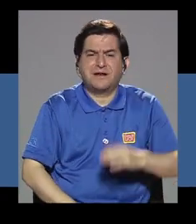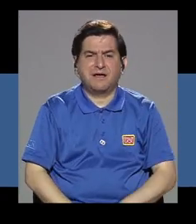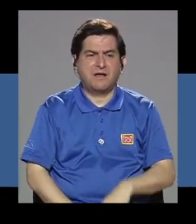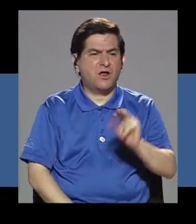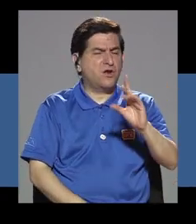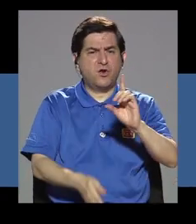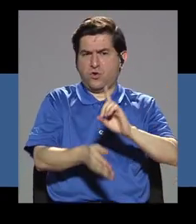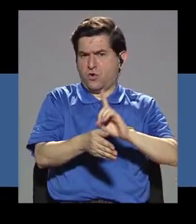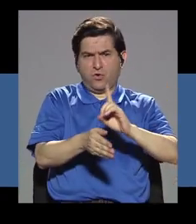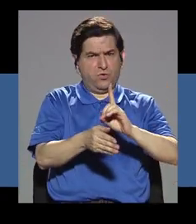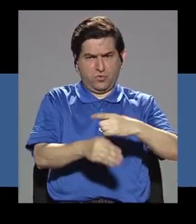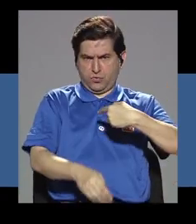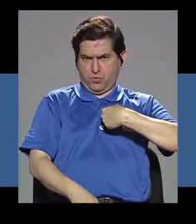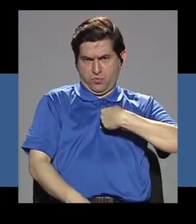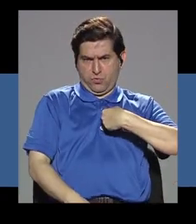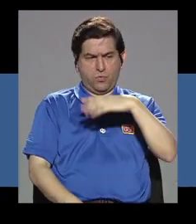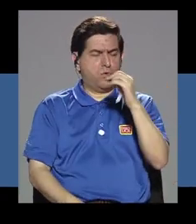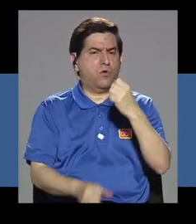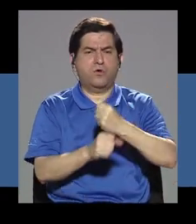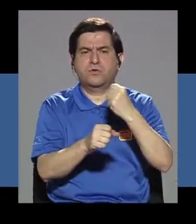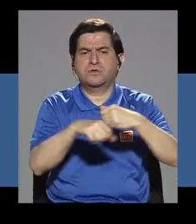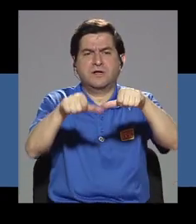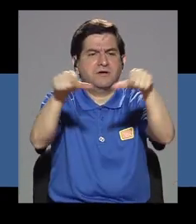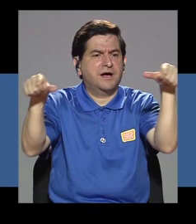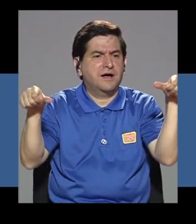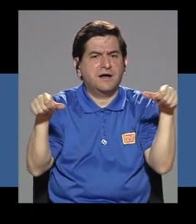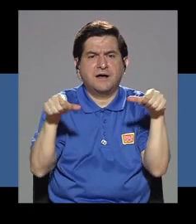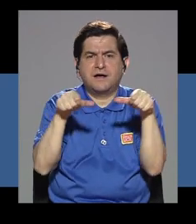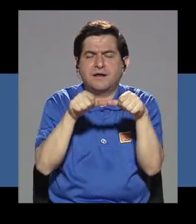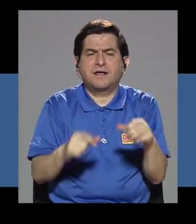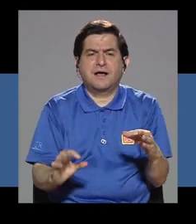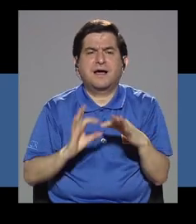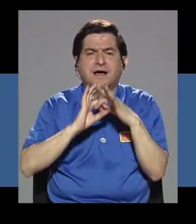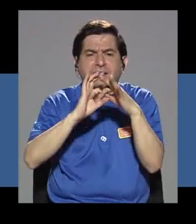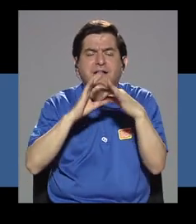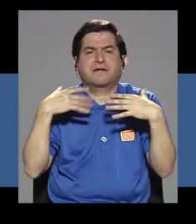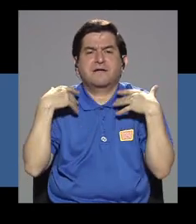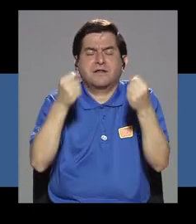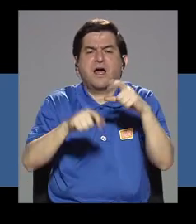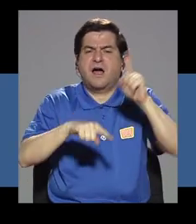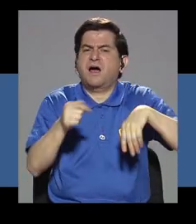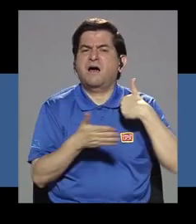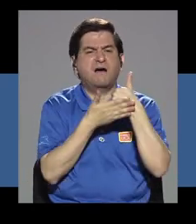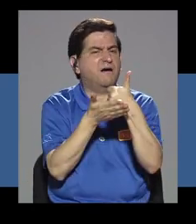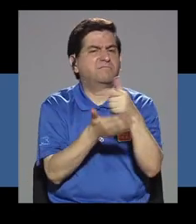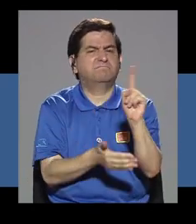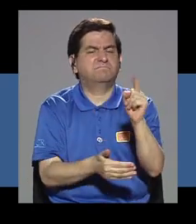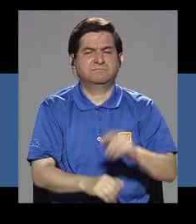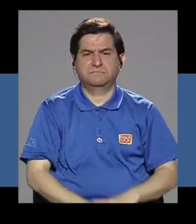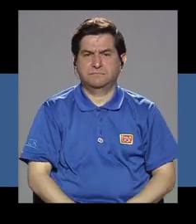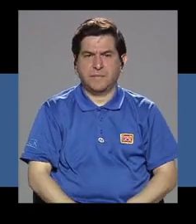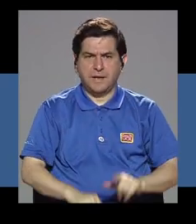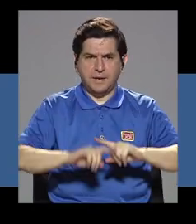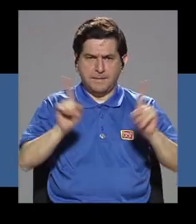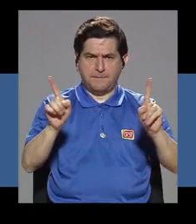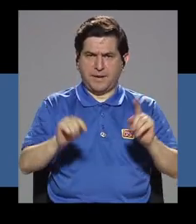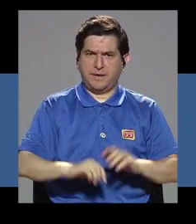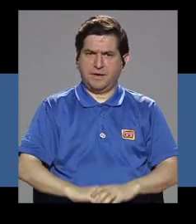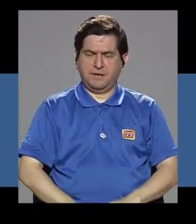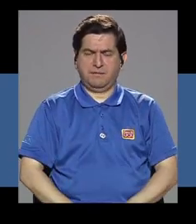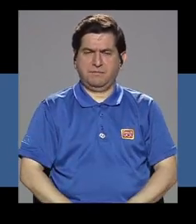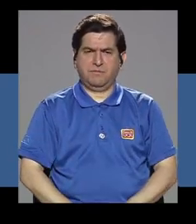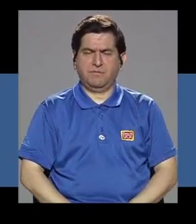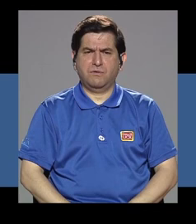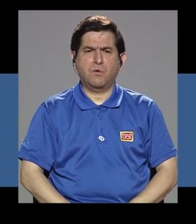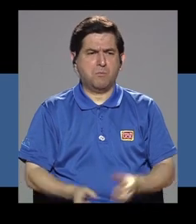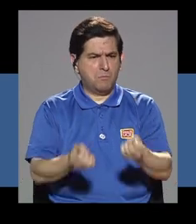que si no son médicos o si no trabajan en un área propiamente de salud, no pueden ayudar en este tipo de fundaciones. Y